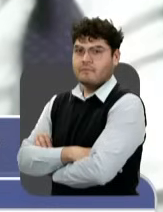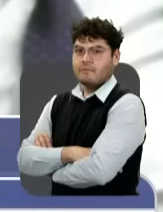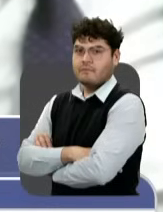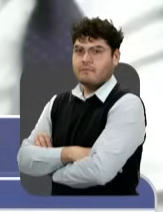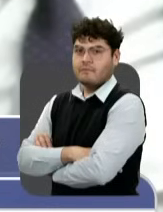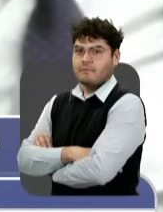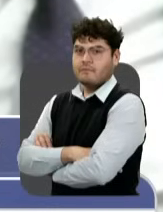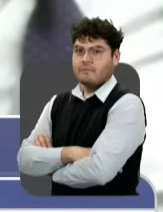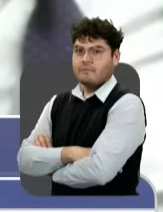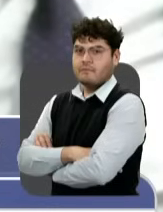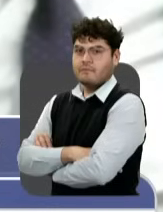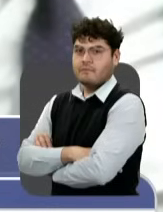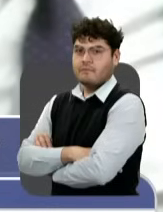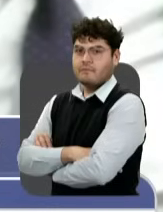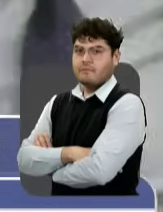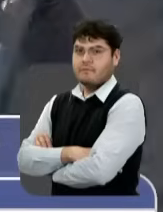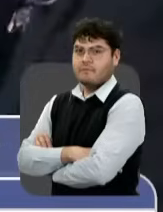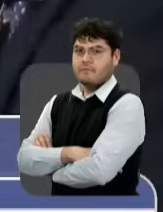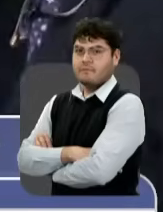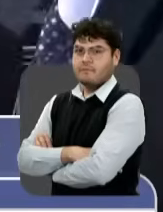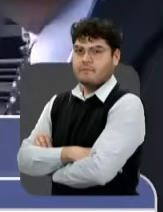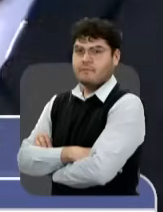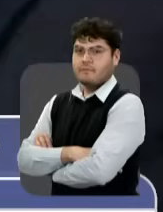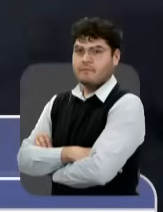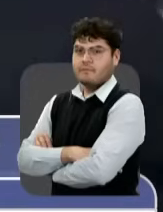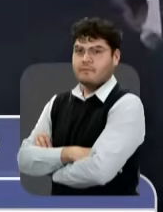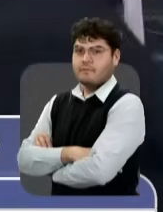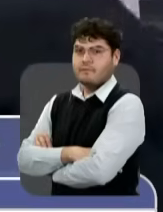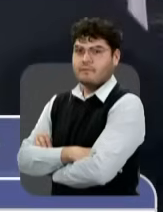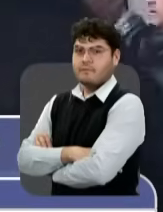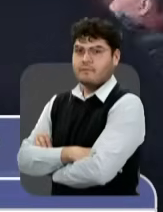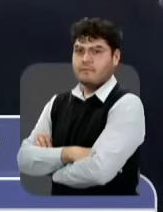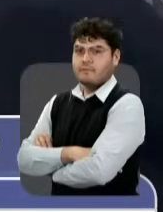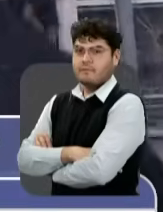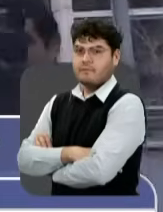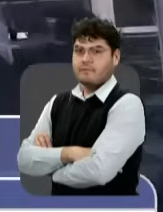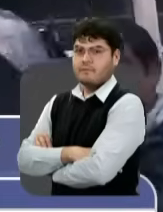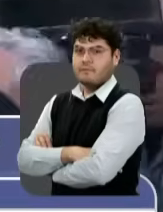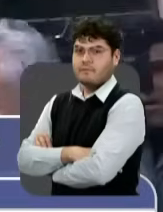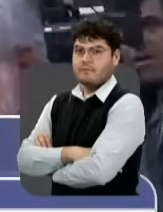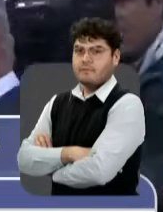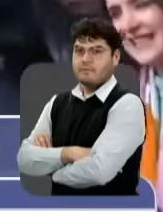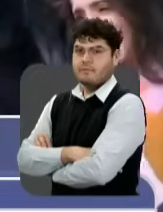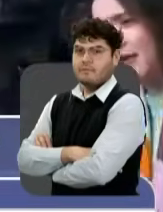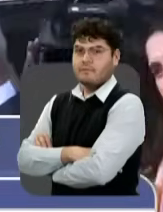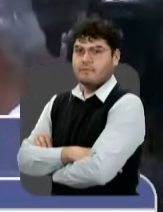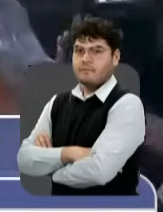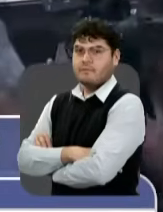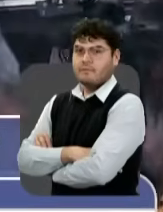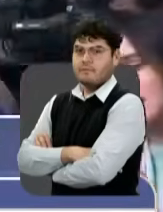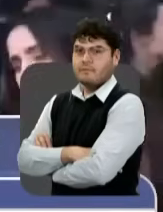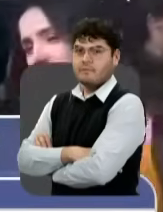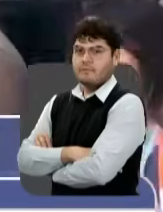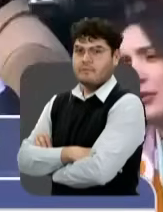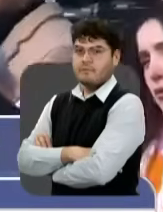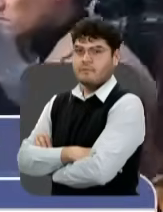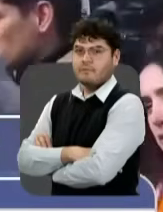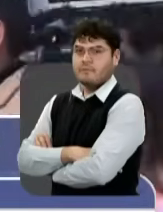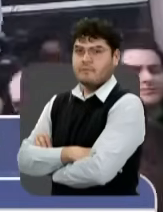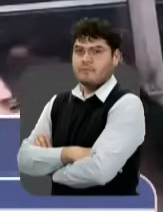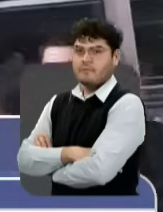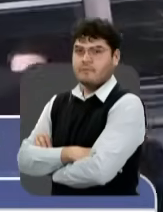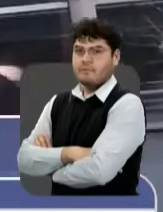Chadwick, y si eran regulares o irregulares estos pagos. Él señaló que todo está en orden, que todo está en regla, pero